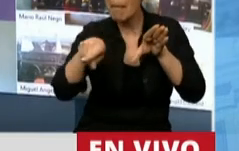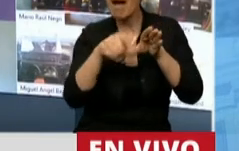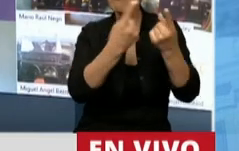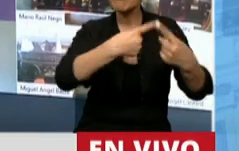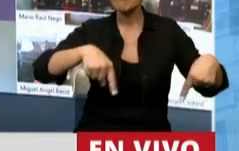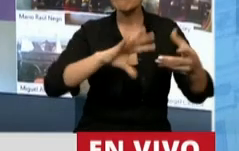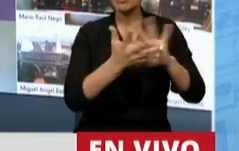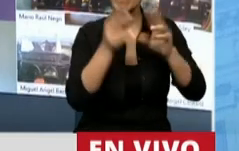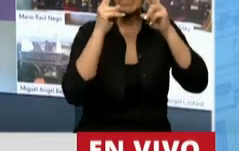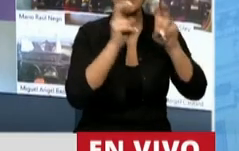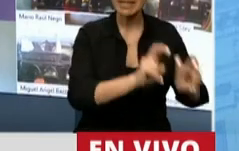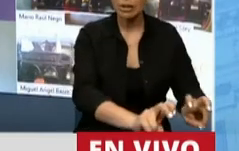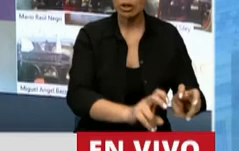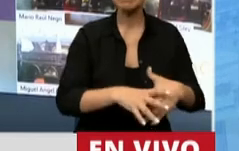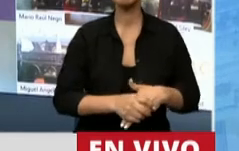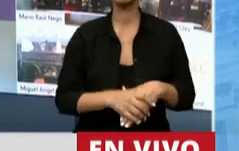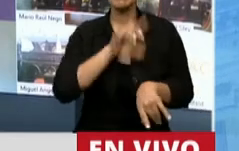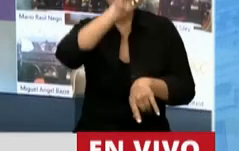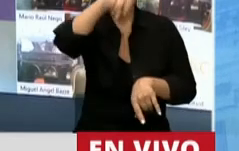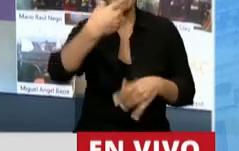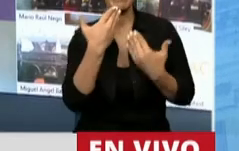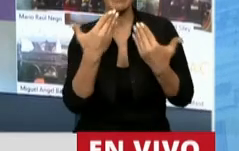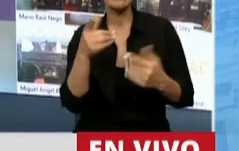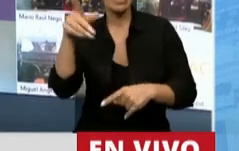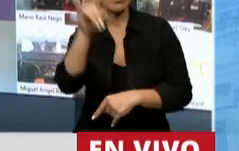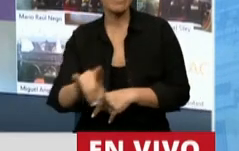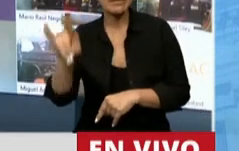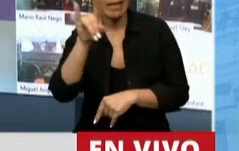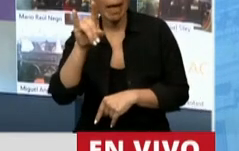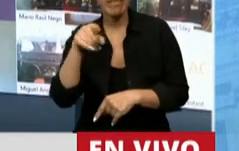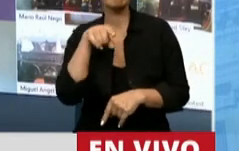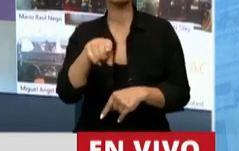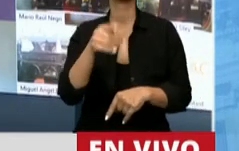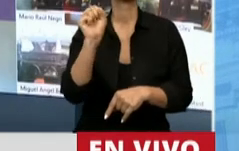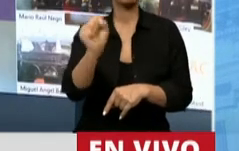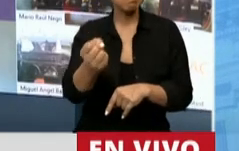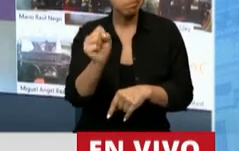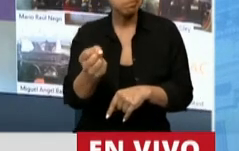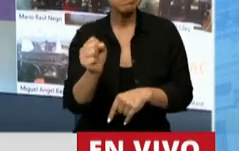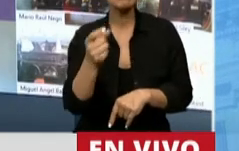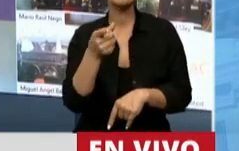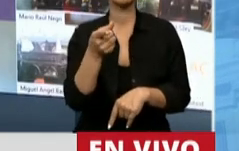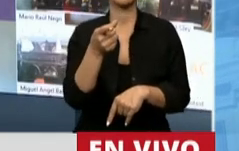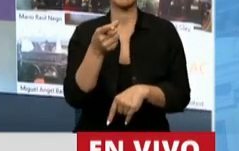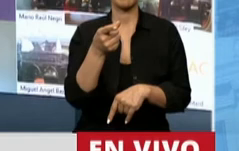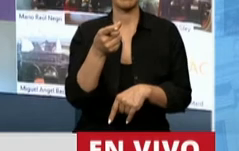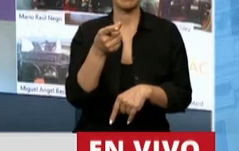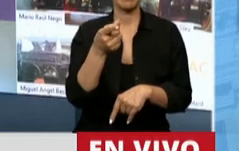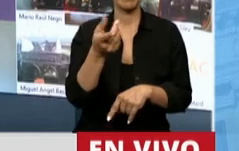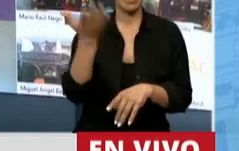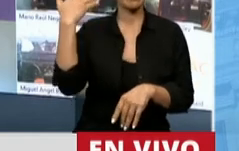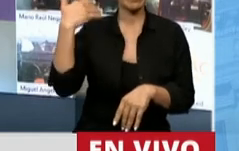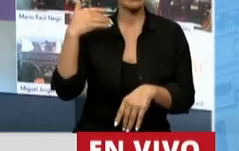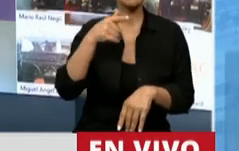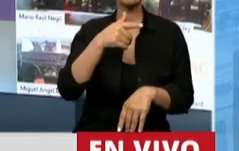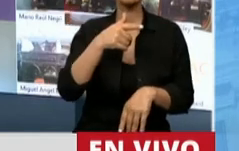y desarrollo que emergen de las universidades. Esto ha pasado a partir de la